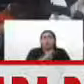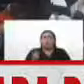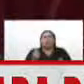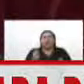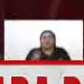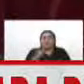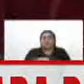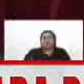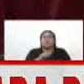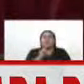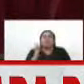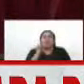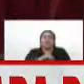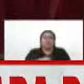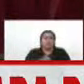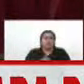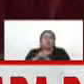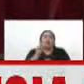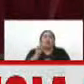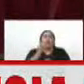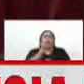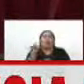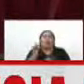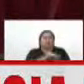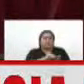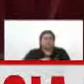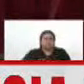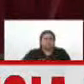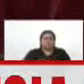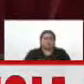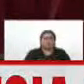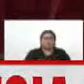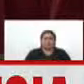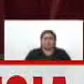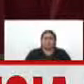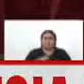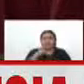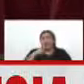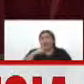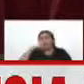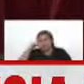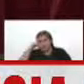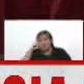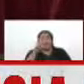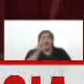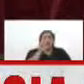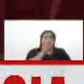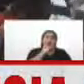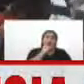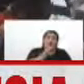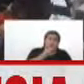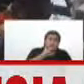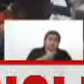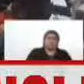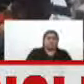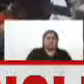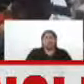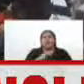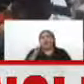la mano en el bolsillo al Congreso, siempre. Entonces, eso no puede gustar. Este presidente tiene una especial delectación que no le gusta el